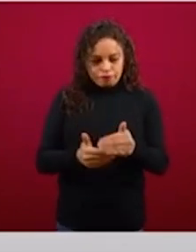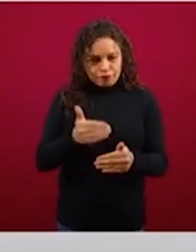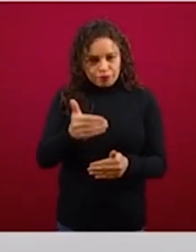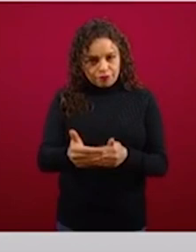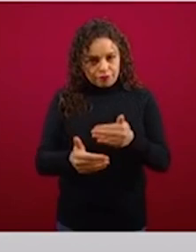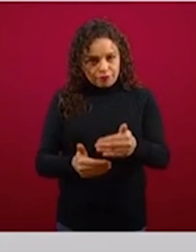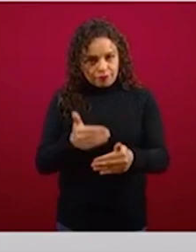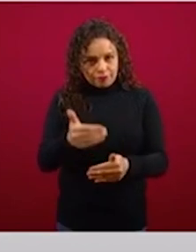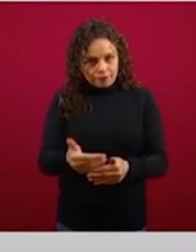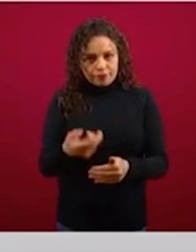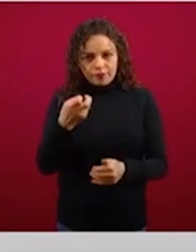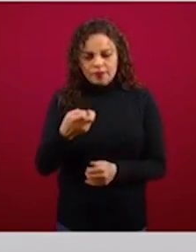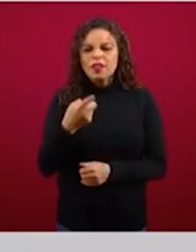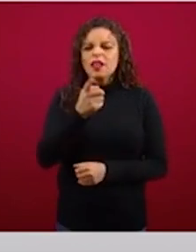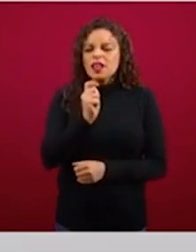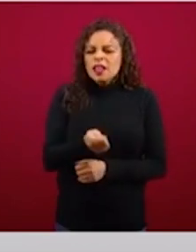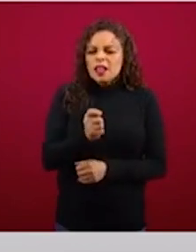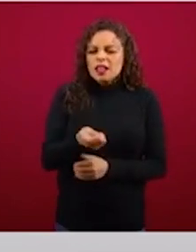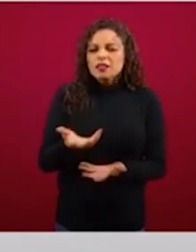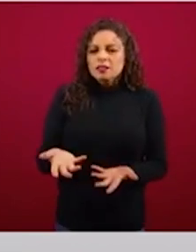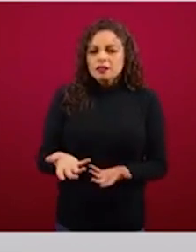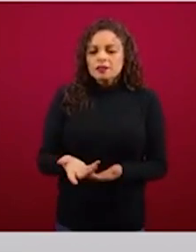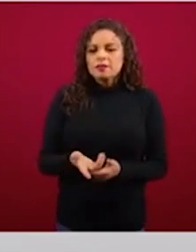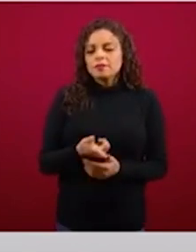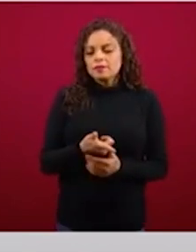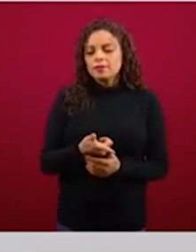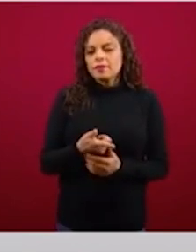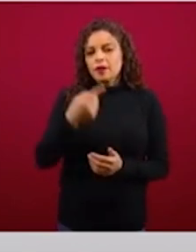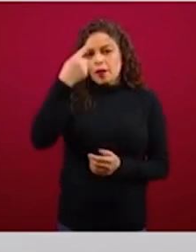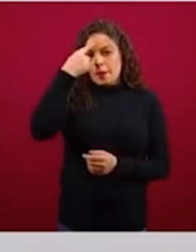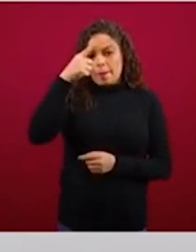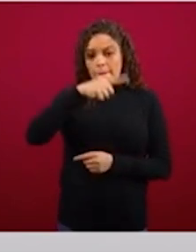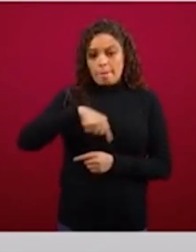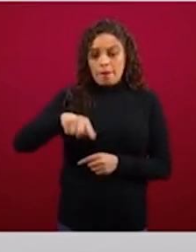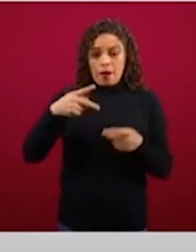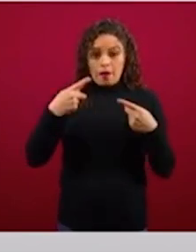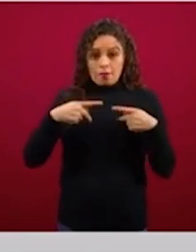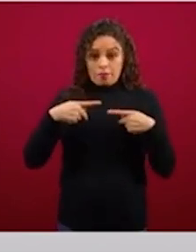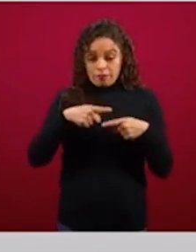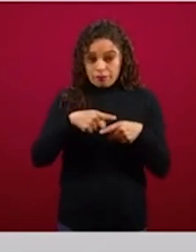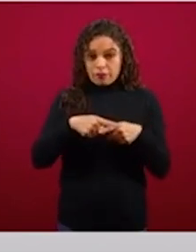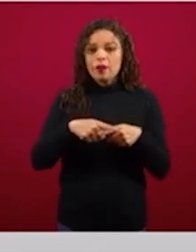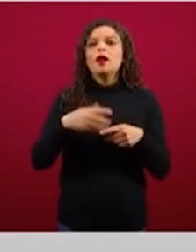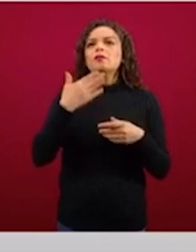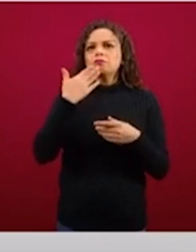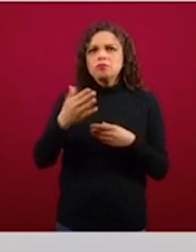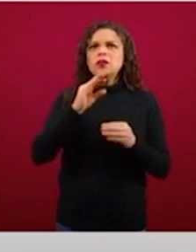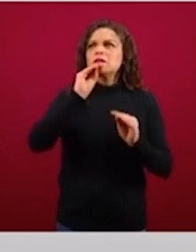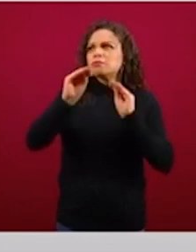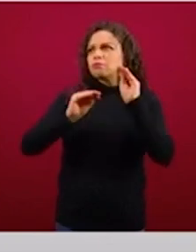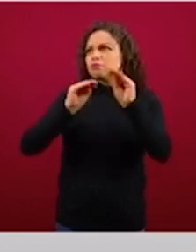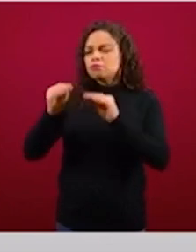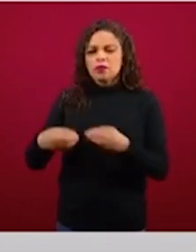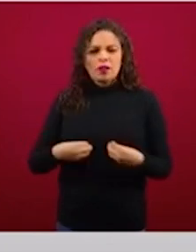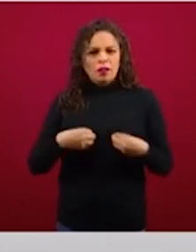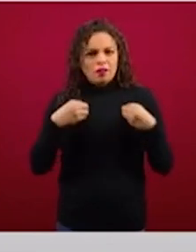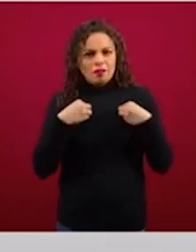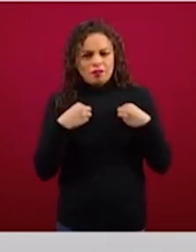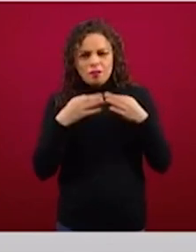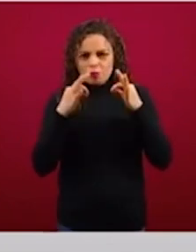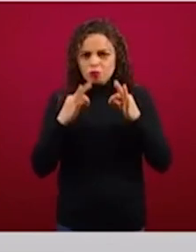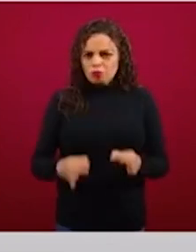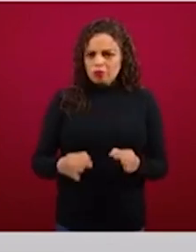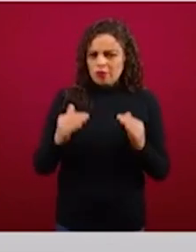el cual contempla un espacio interior dinámico que el trabajador puede ajustar según las condiciones de vida. ¿Qué significa esto? Que